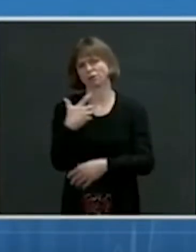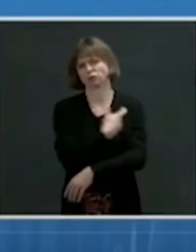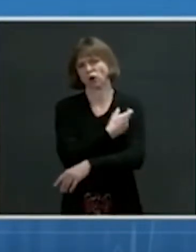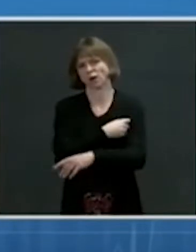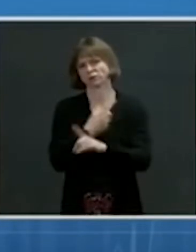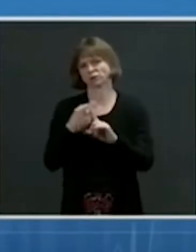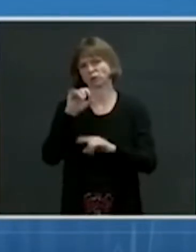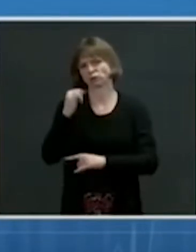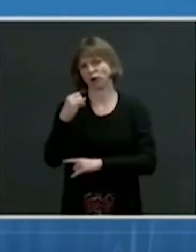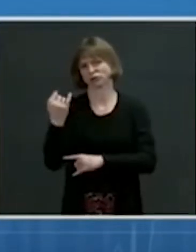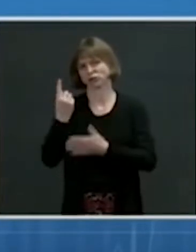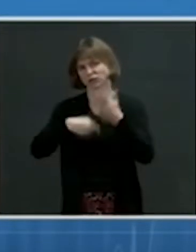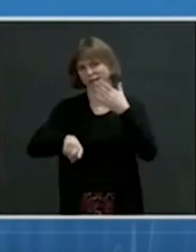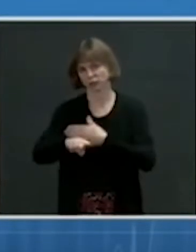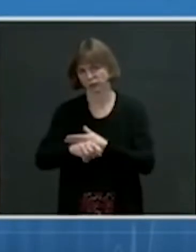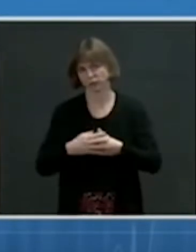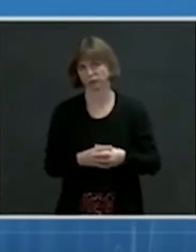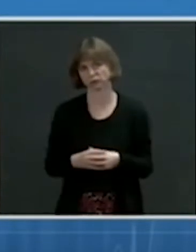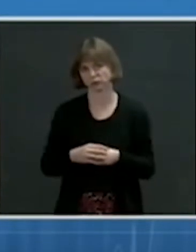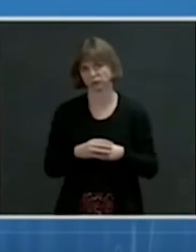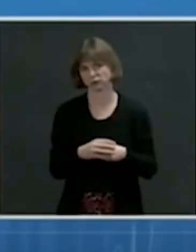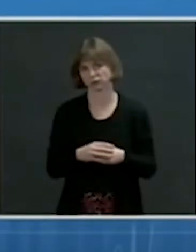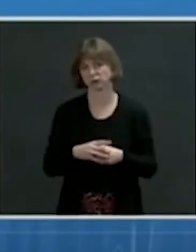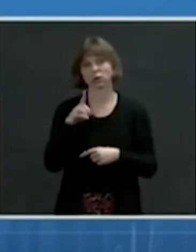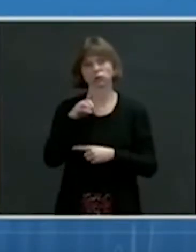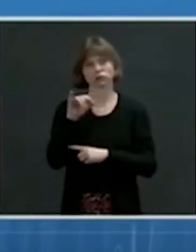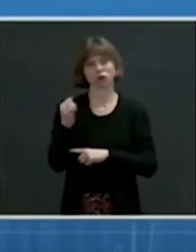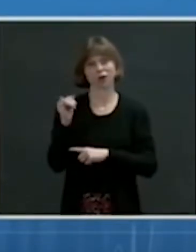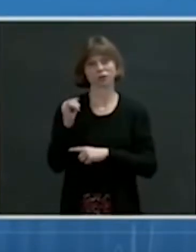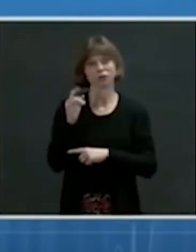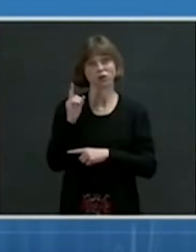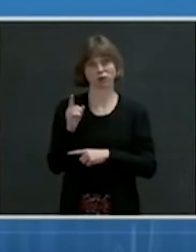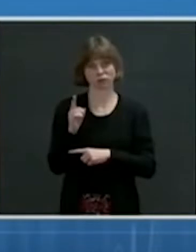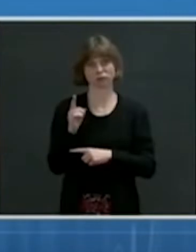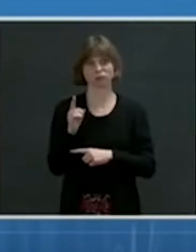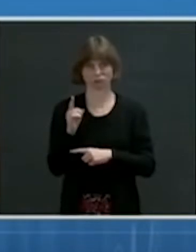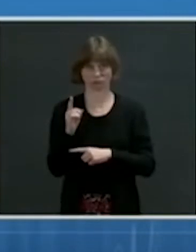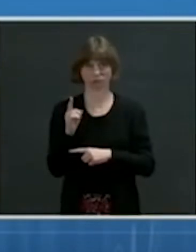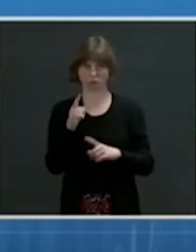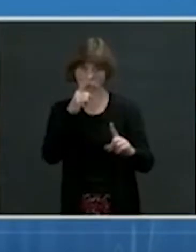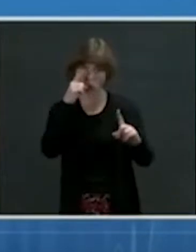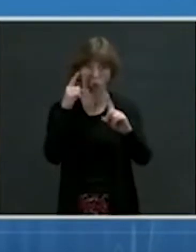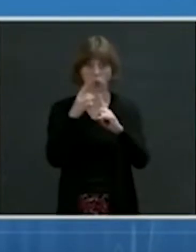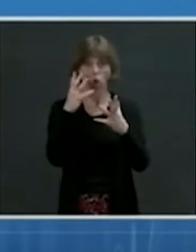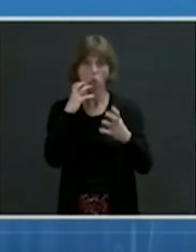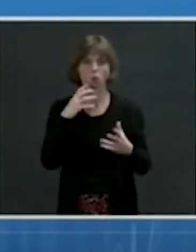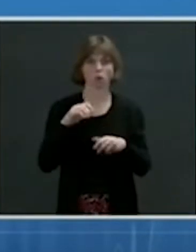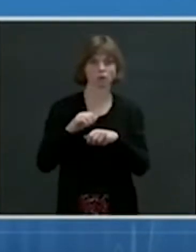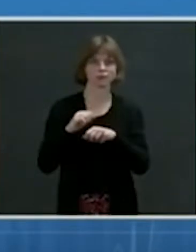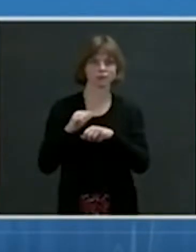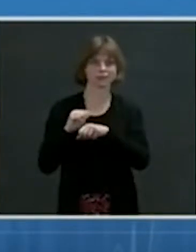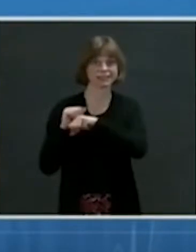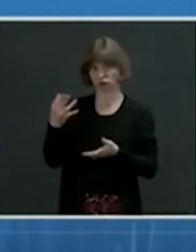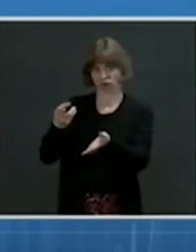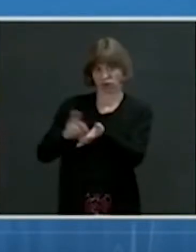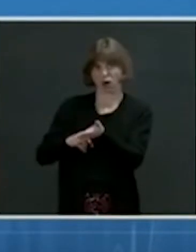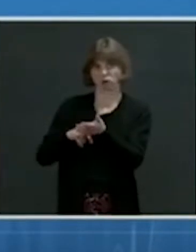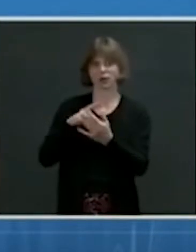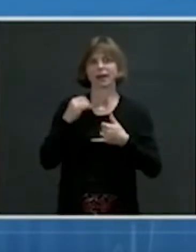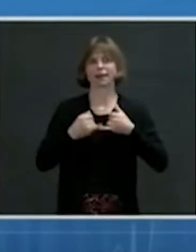& Johnson la próxima semana. Y el laboratorio asegura que habrá entregado 20 millones de dosis antes de que termine marzo.